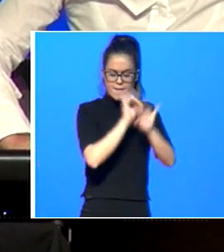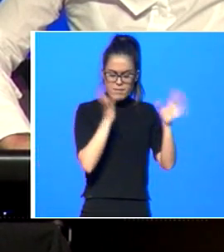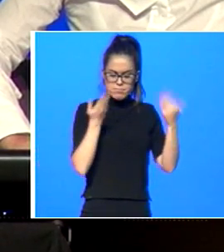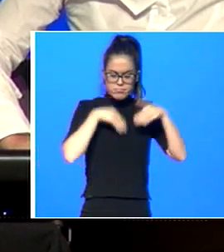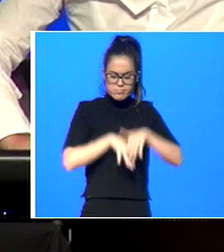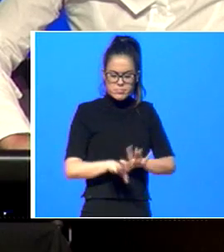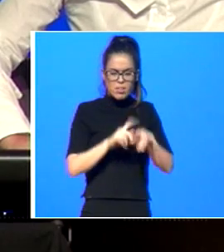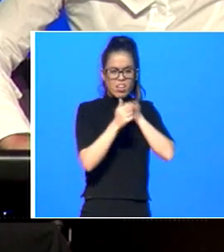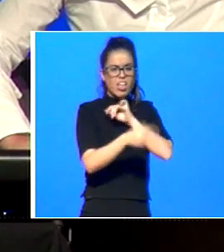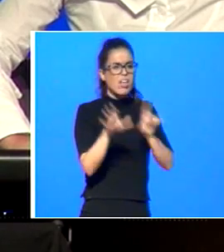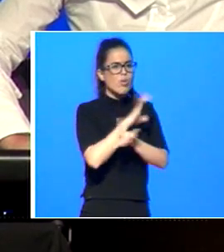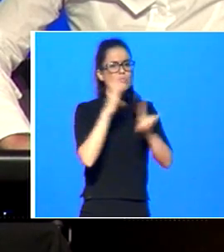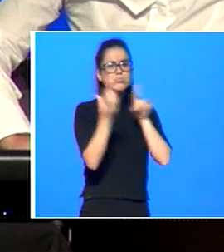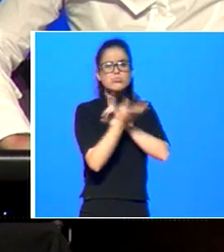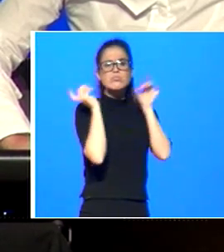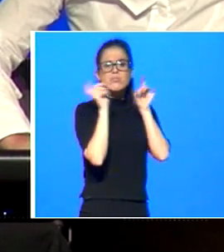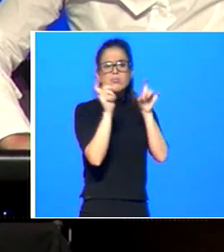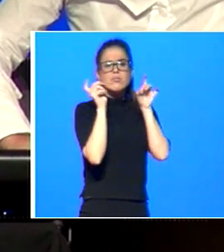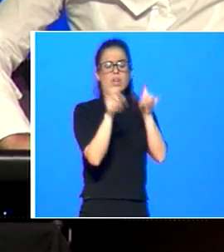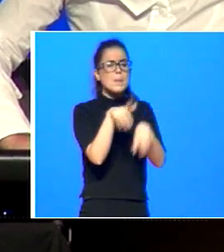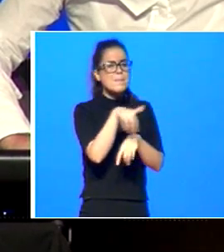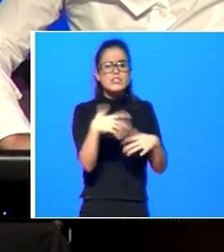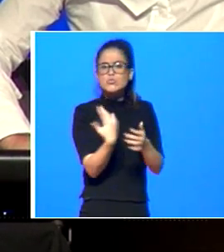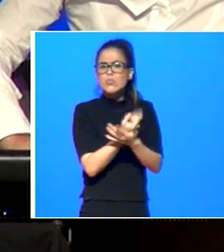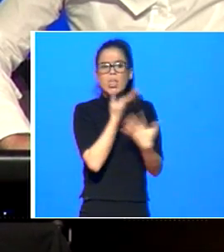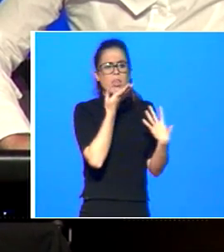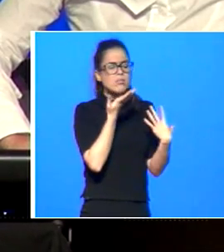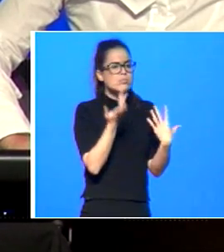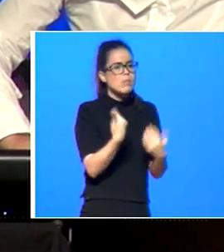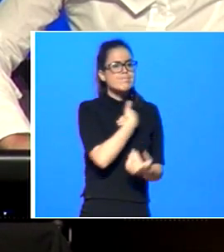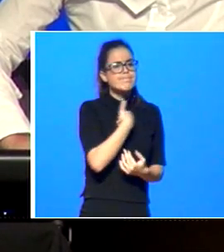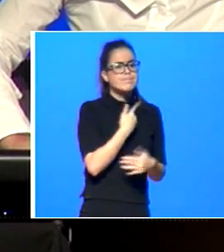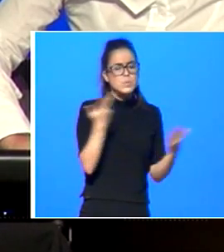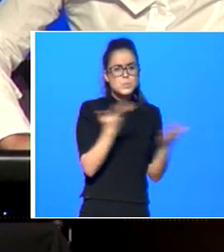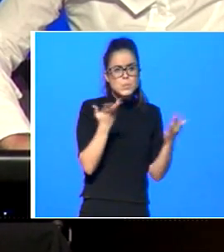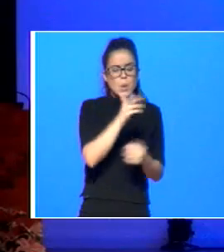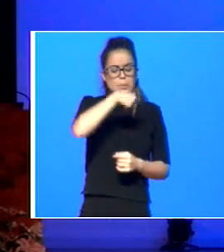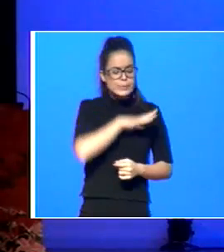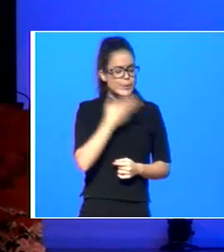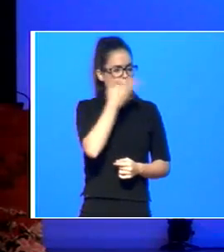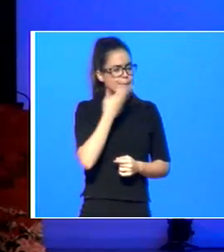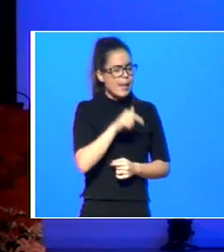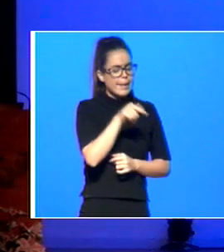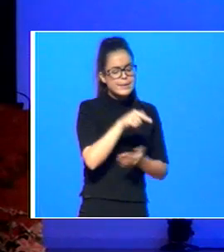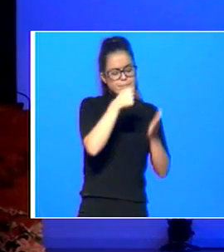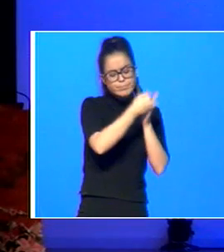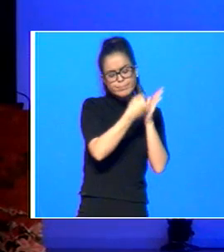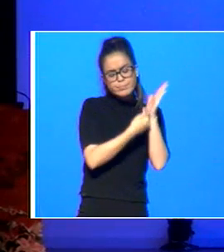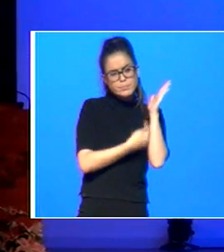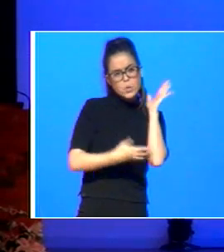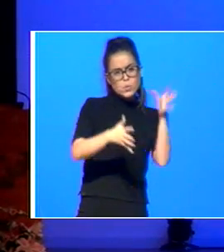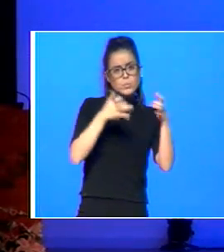hezkuntza komunitateko pertsona guztiak, ez? Esan ez, gure eskolan hau lortu nahi dugu.